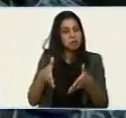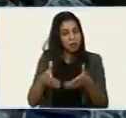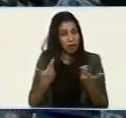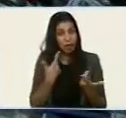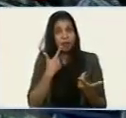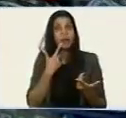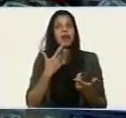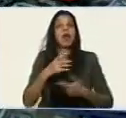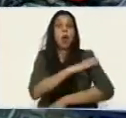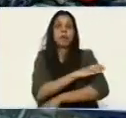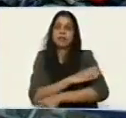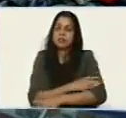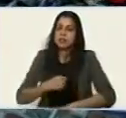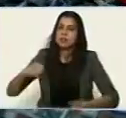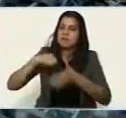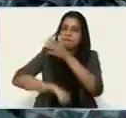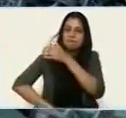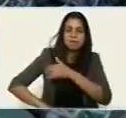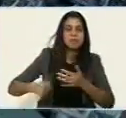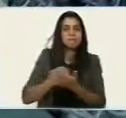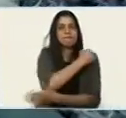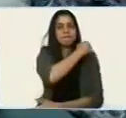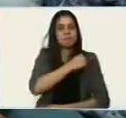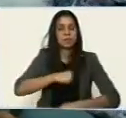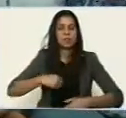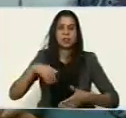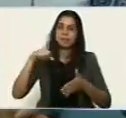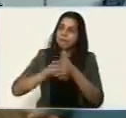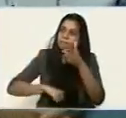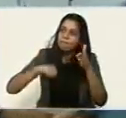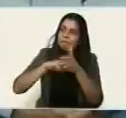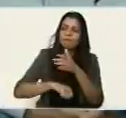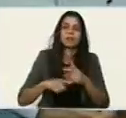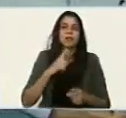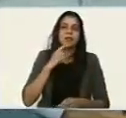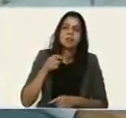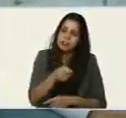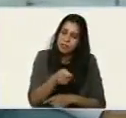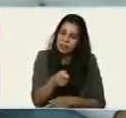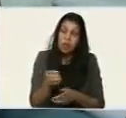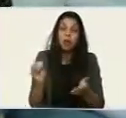débil, sino un gobierno sólido. No nos hacían ni coquito.